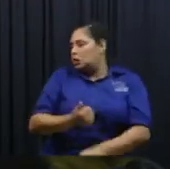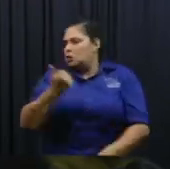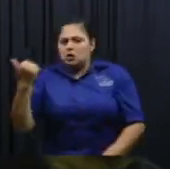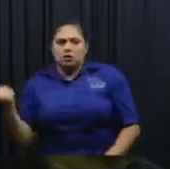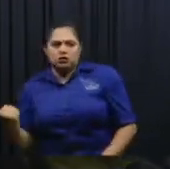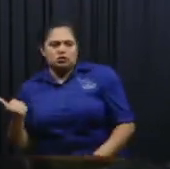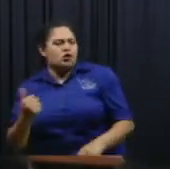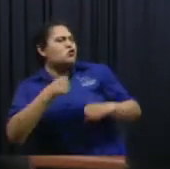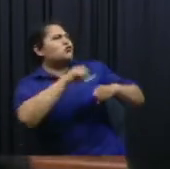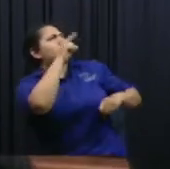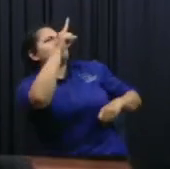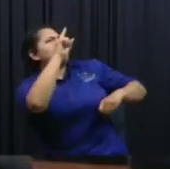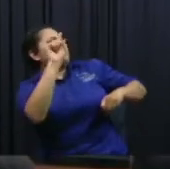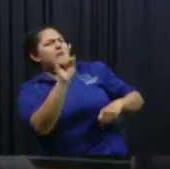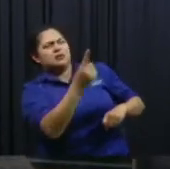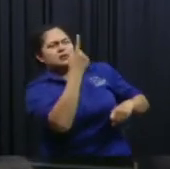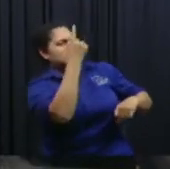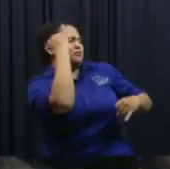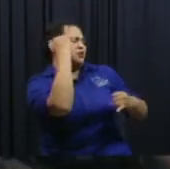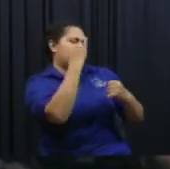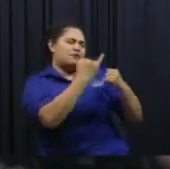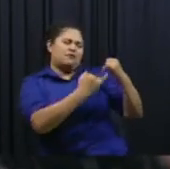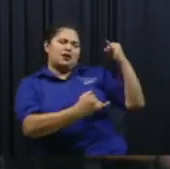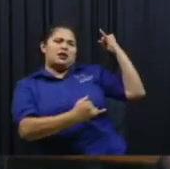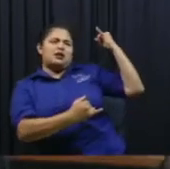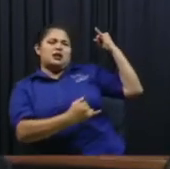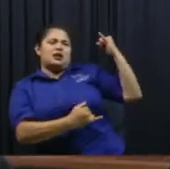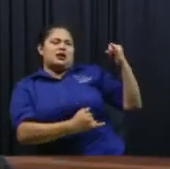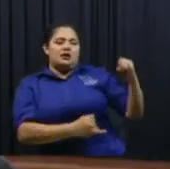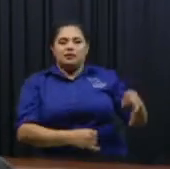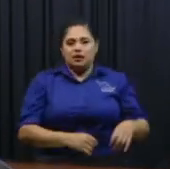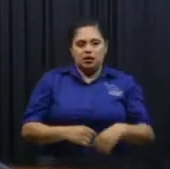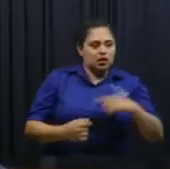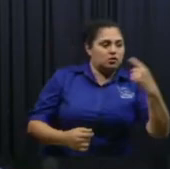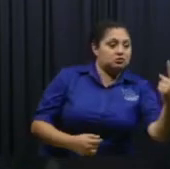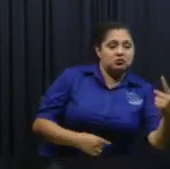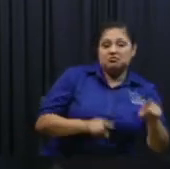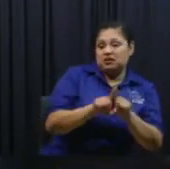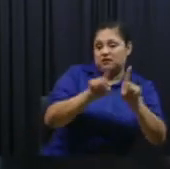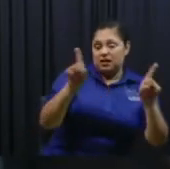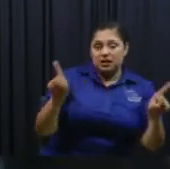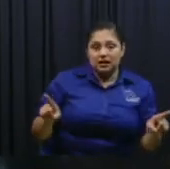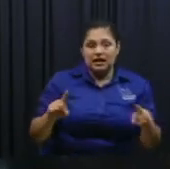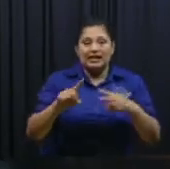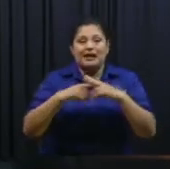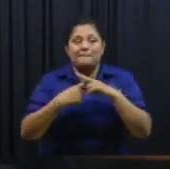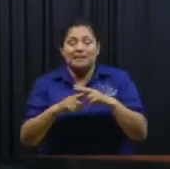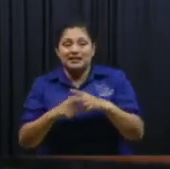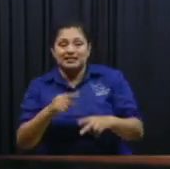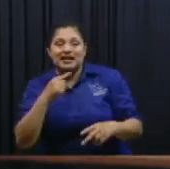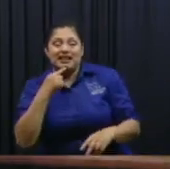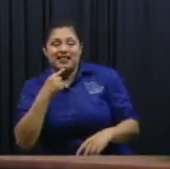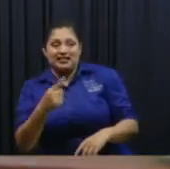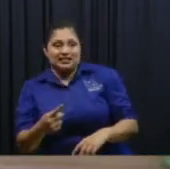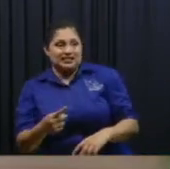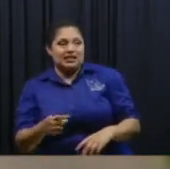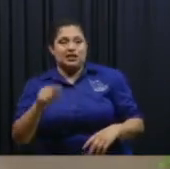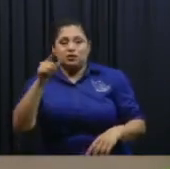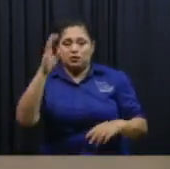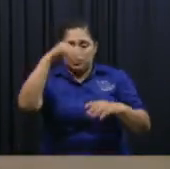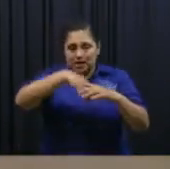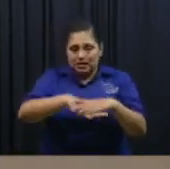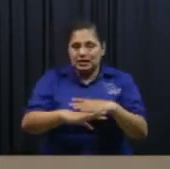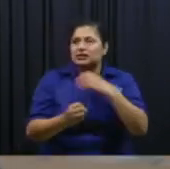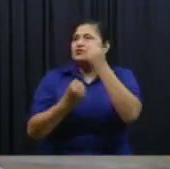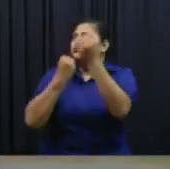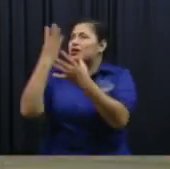cantando por ahí eres el principio y el fin y por aquí por allá y empieza a decir lo que él es y entras en un cántico no es una